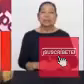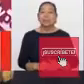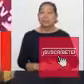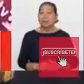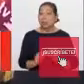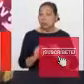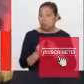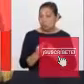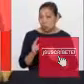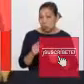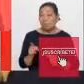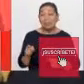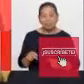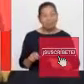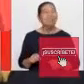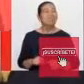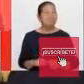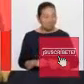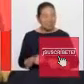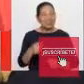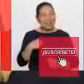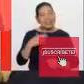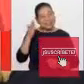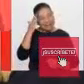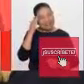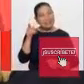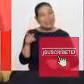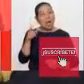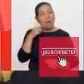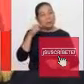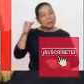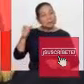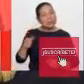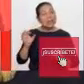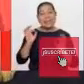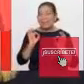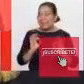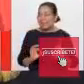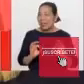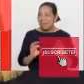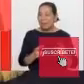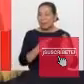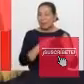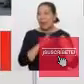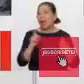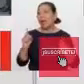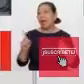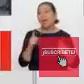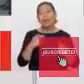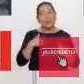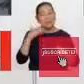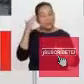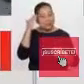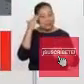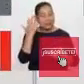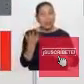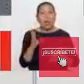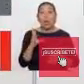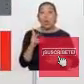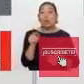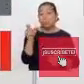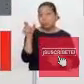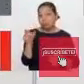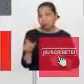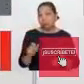hablando de una organización criminal entonces? Por supuesto, en un tema de secuestro siempre hay roles que cumplen cada uno de los delincuentes. Hay un delincuente